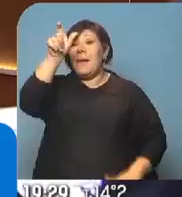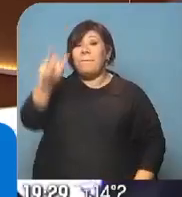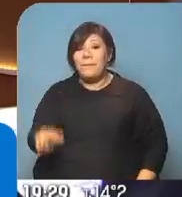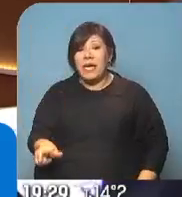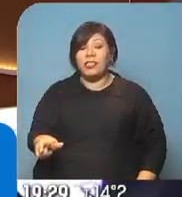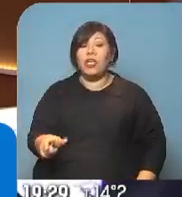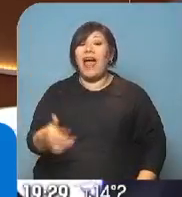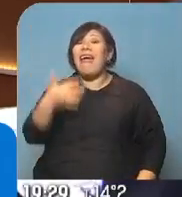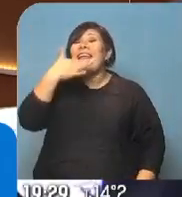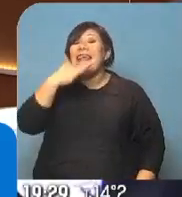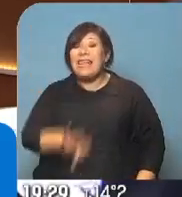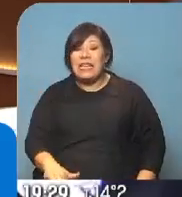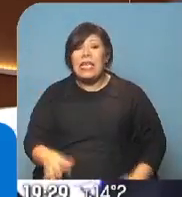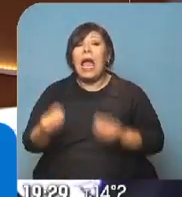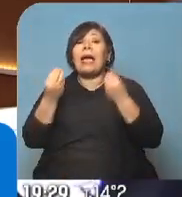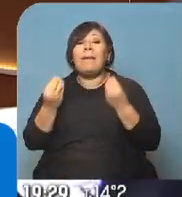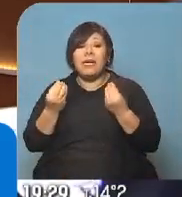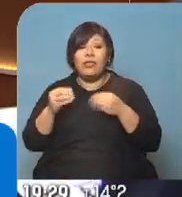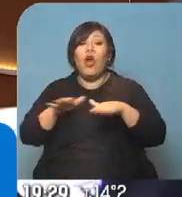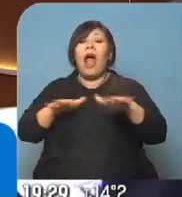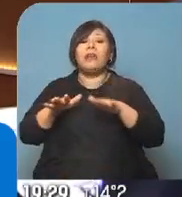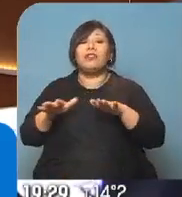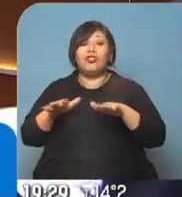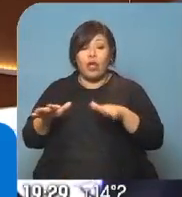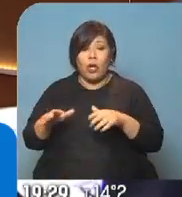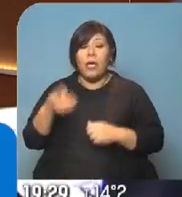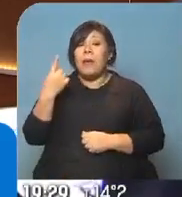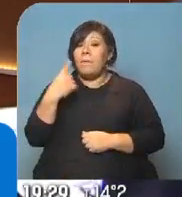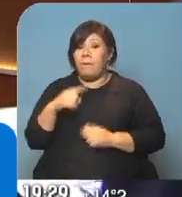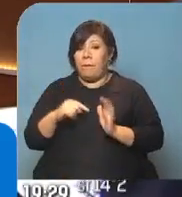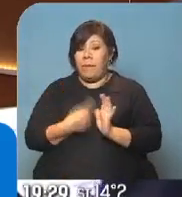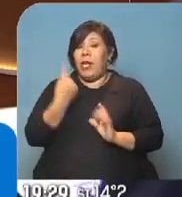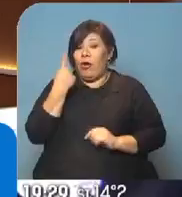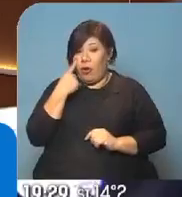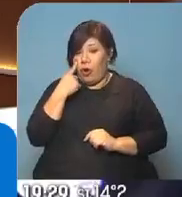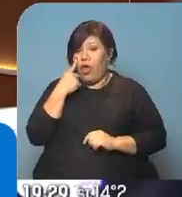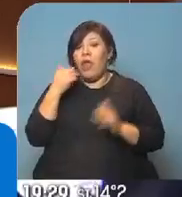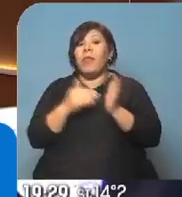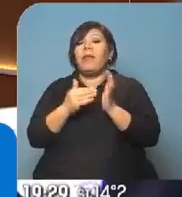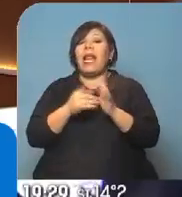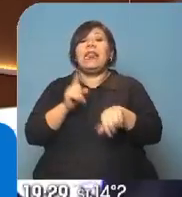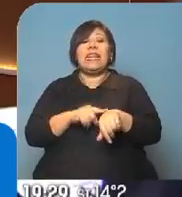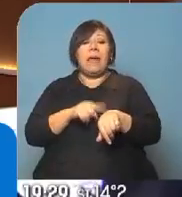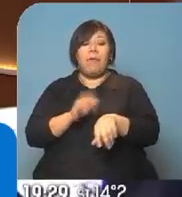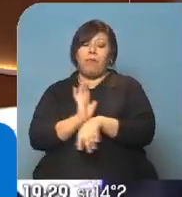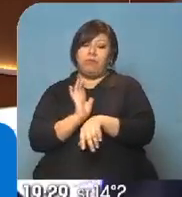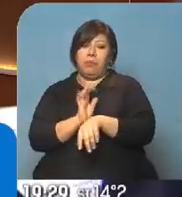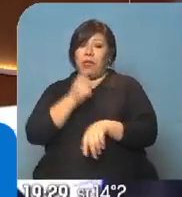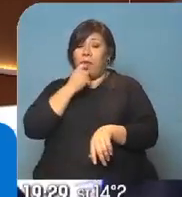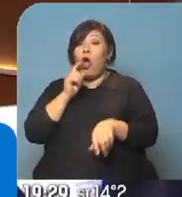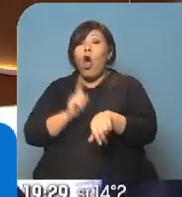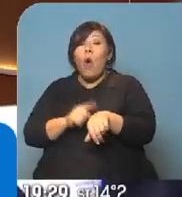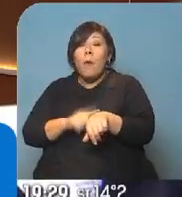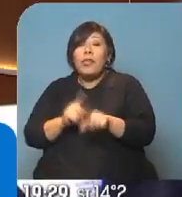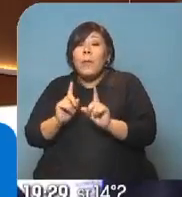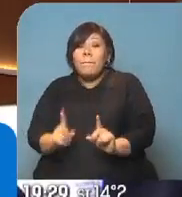de comprender y dirigir sus acciones. Pero la primera fórmula, la que se llama temporal, es que si en ese momento yo estuve, y para eso